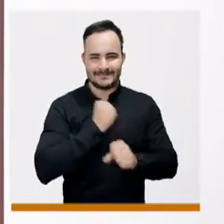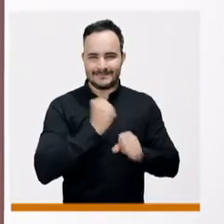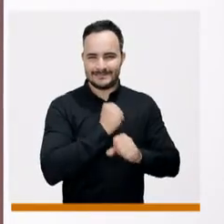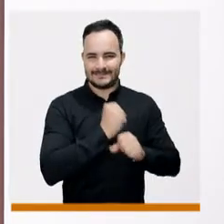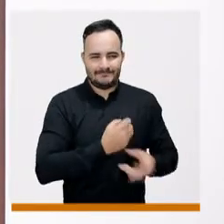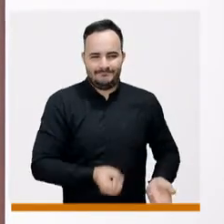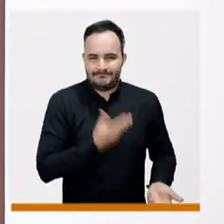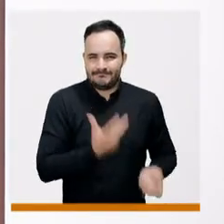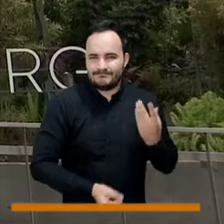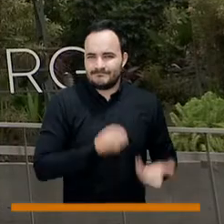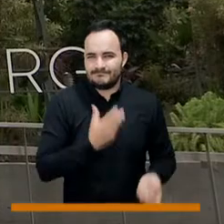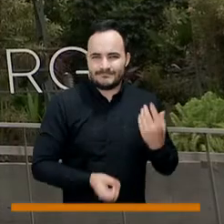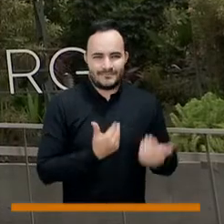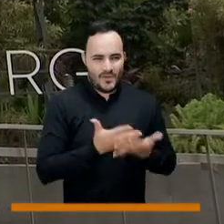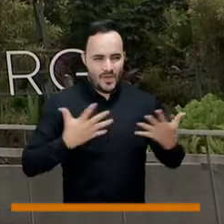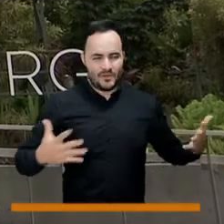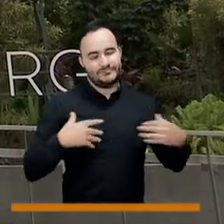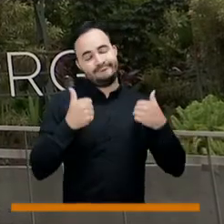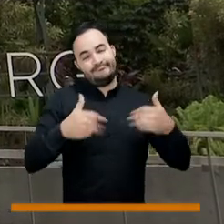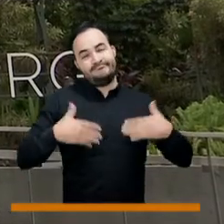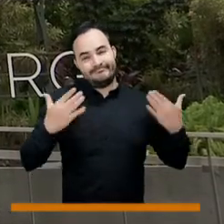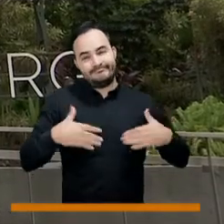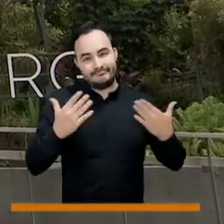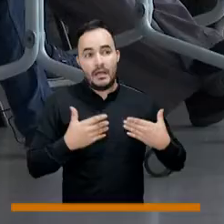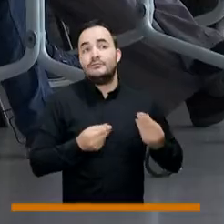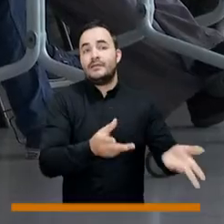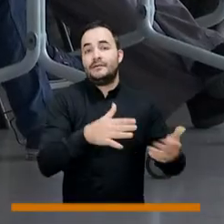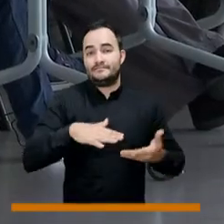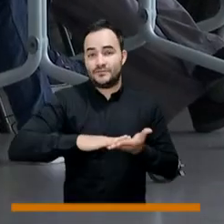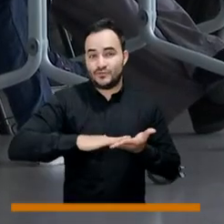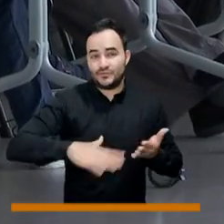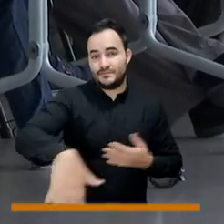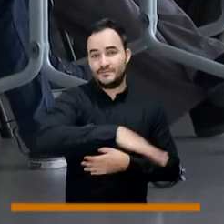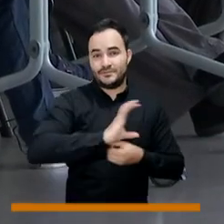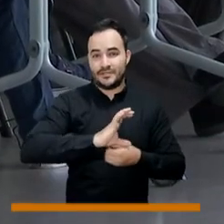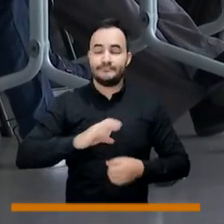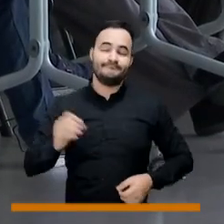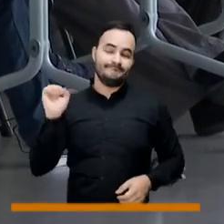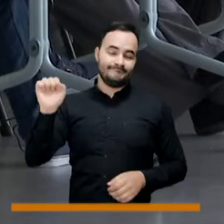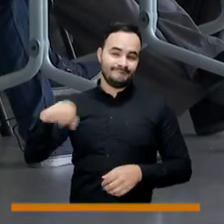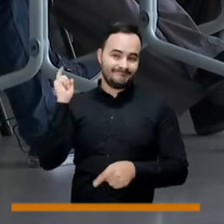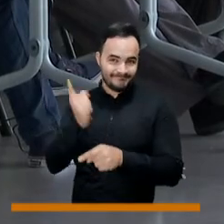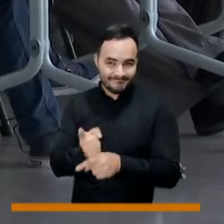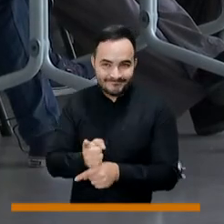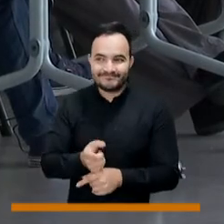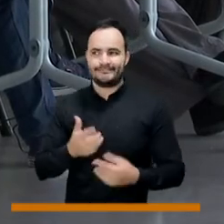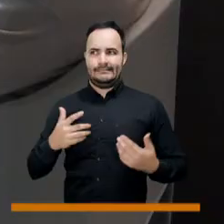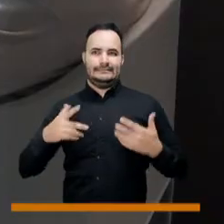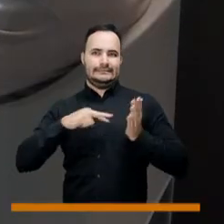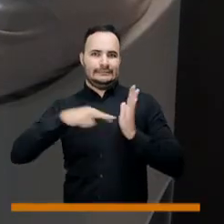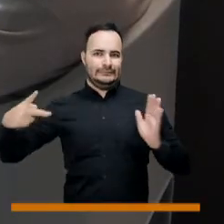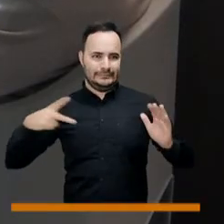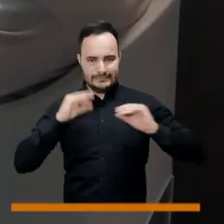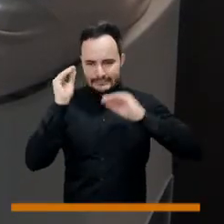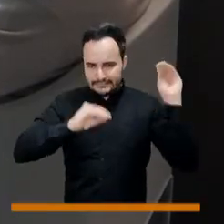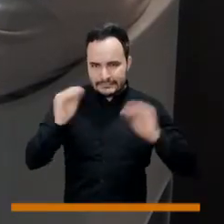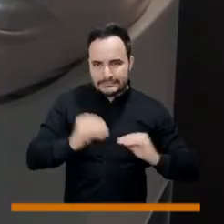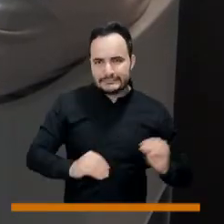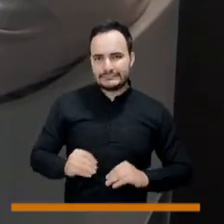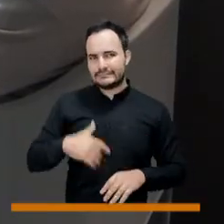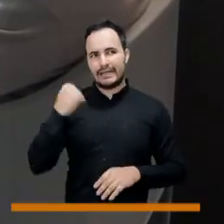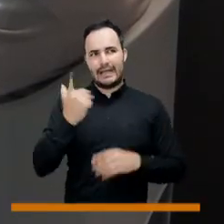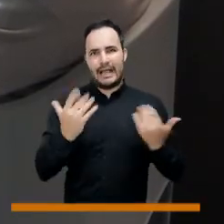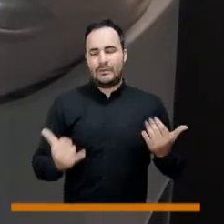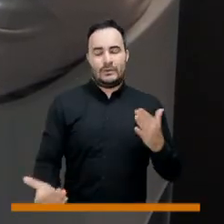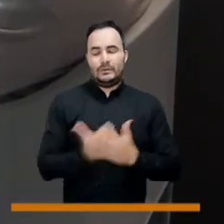programadores, tirando código y dándole solución a muchas problemáticas que tenemos. Tirando código y entendiendo, gracias también a la inteligencia artificial, el Big Data y todo eso,